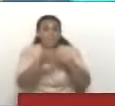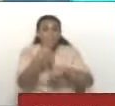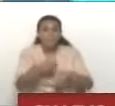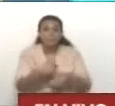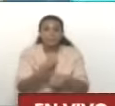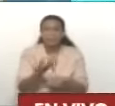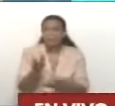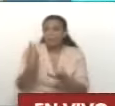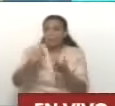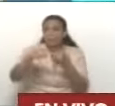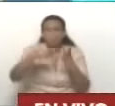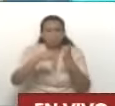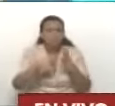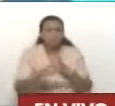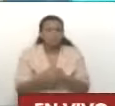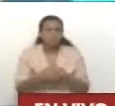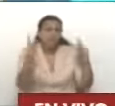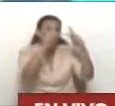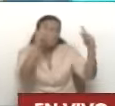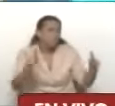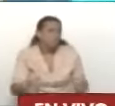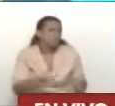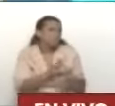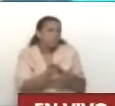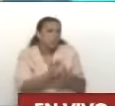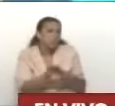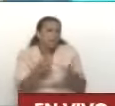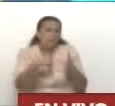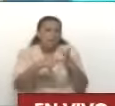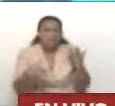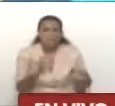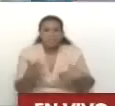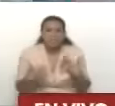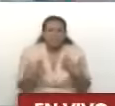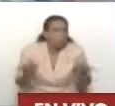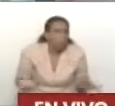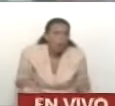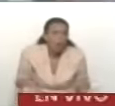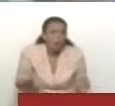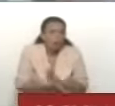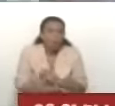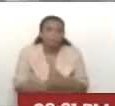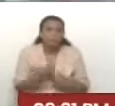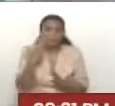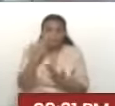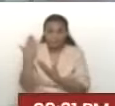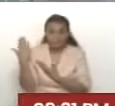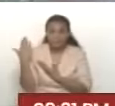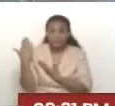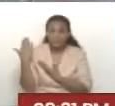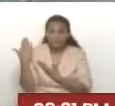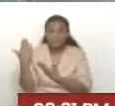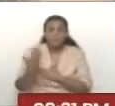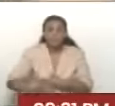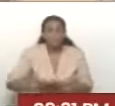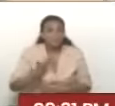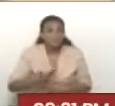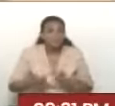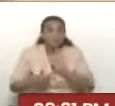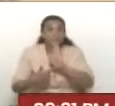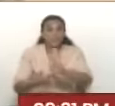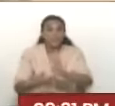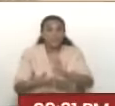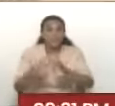Mujer. En los kioscos va a funcionar un conjunto de actividades, Deli. Sí, presidente. Es importante resaltar